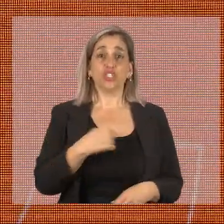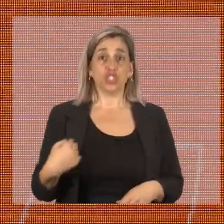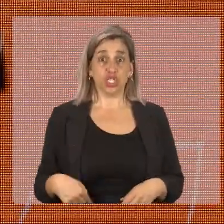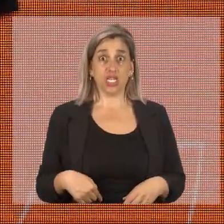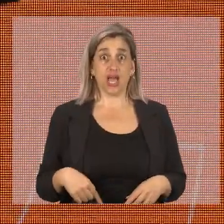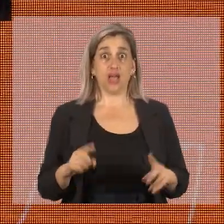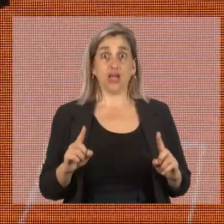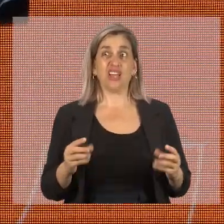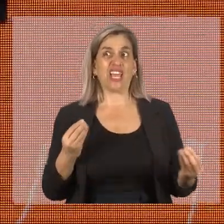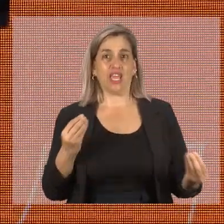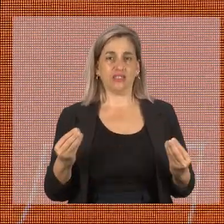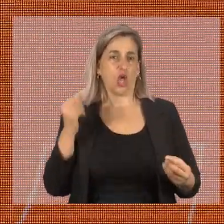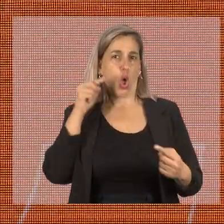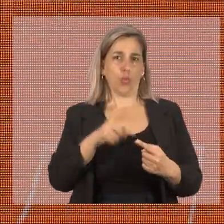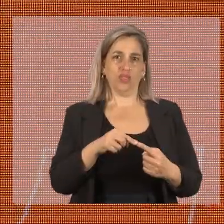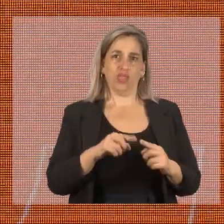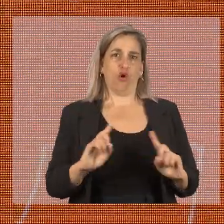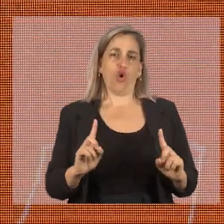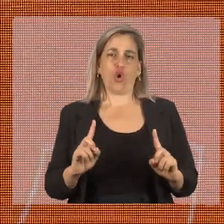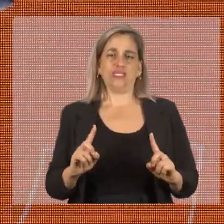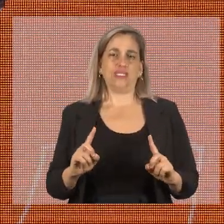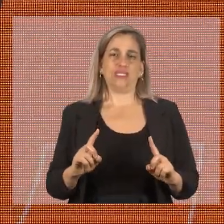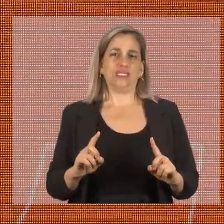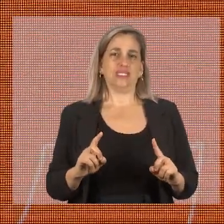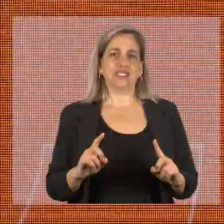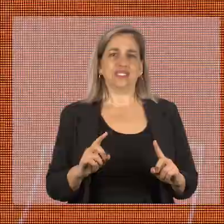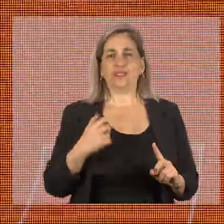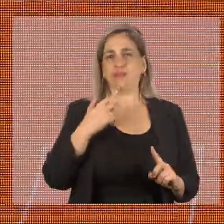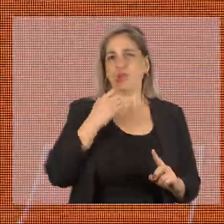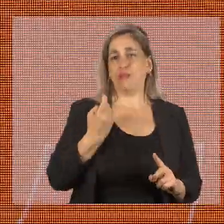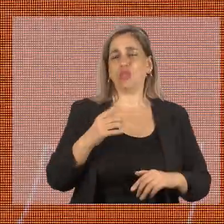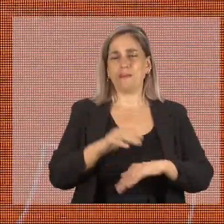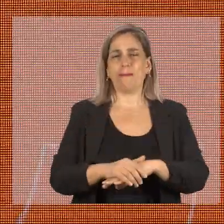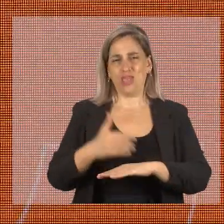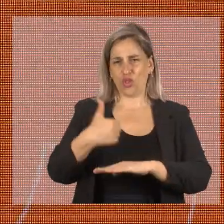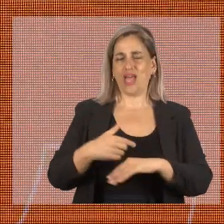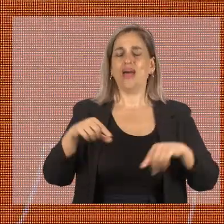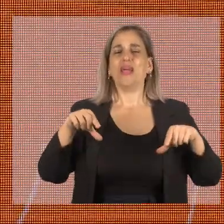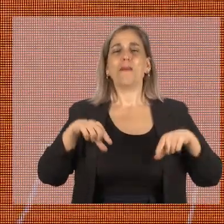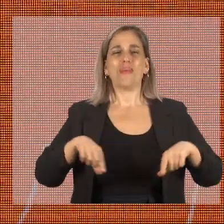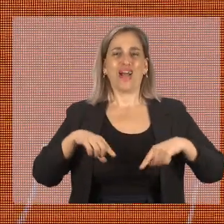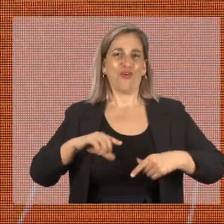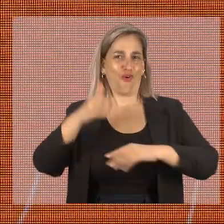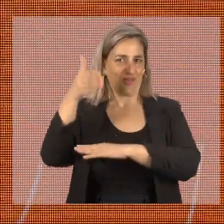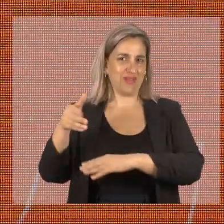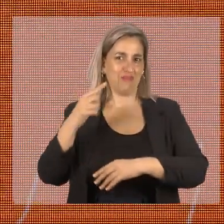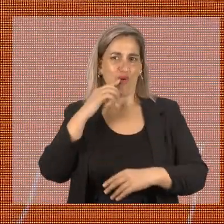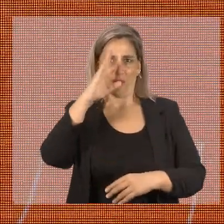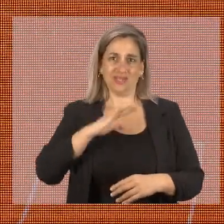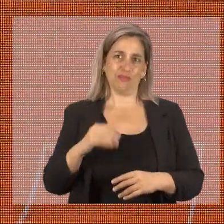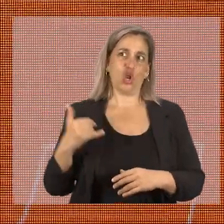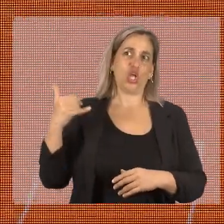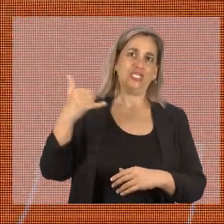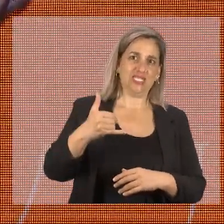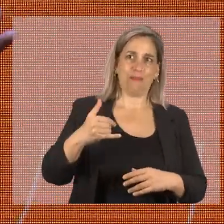China es que no recibir llamado, entre otras cosas, y está mi amigo el embajador brasileño acá, que no